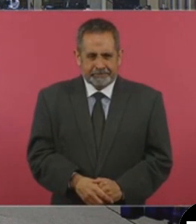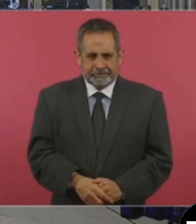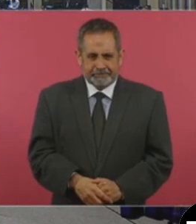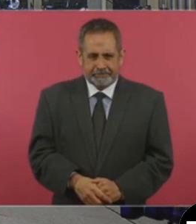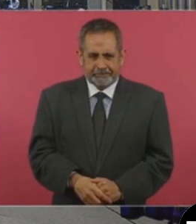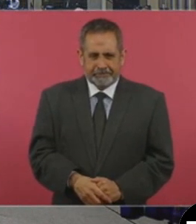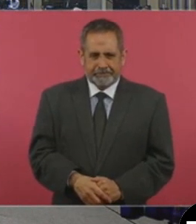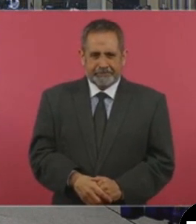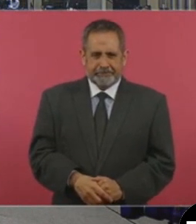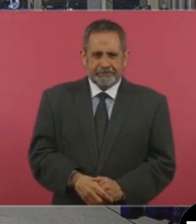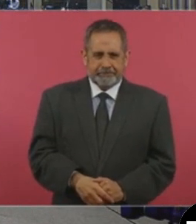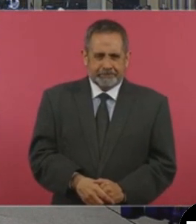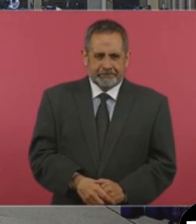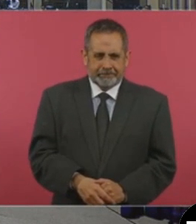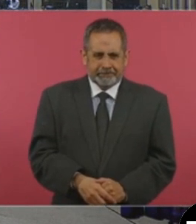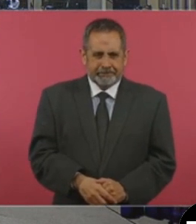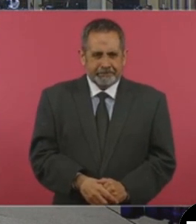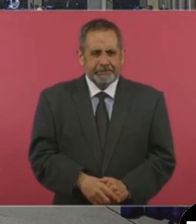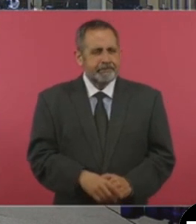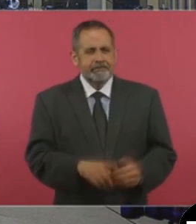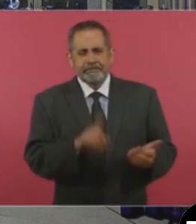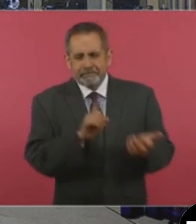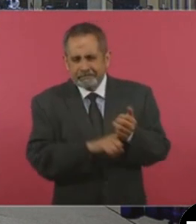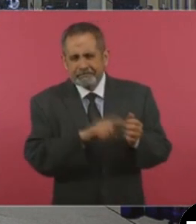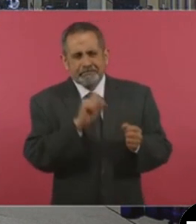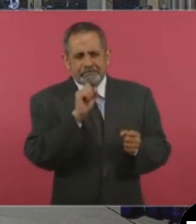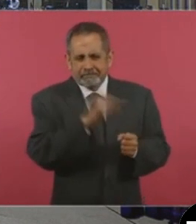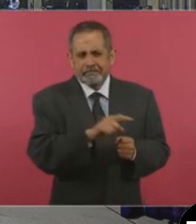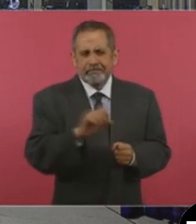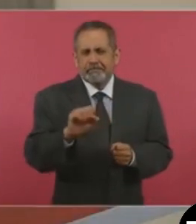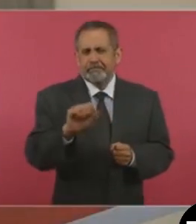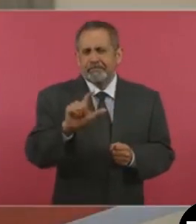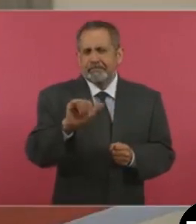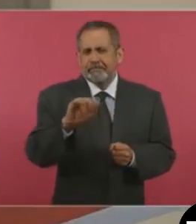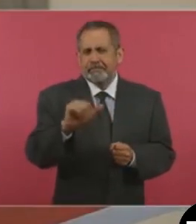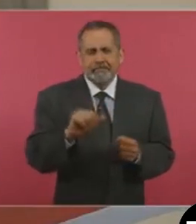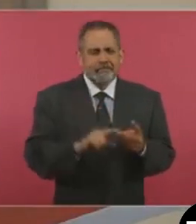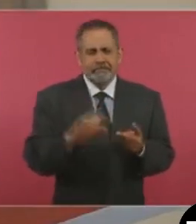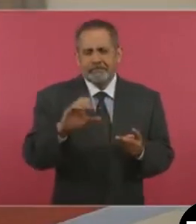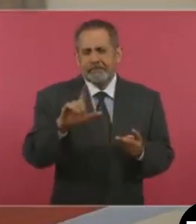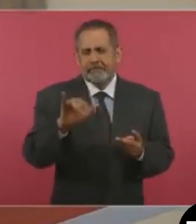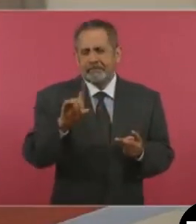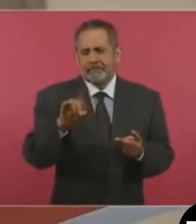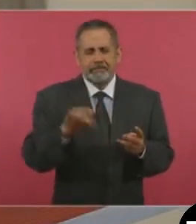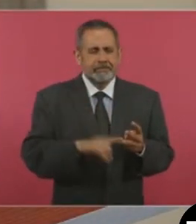Es Salinas, es Claudio, es Roberto Hernández, pues